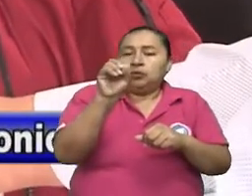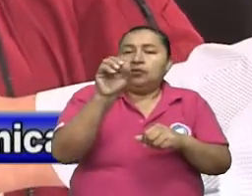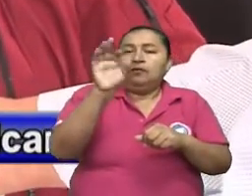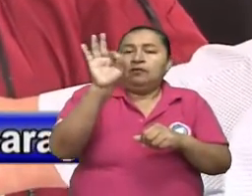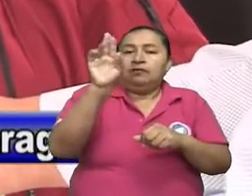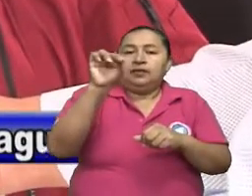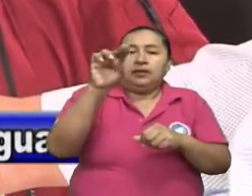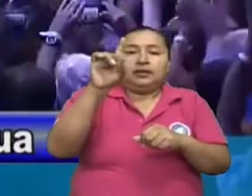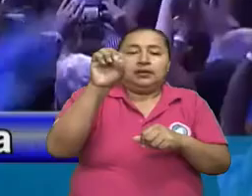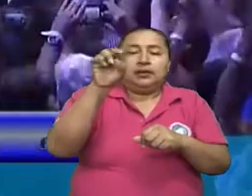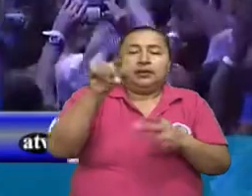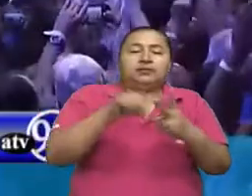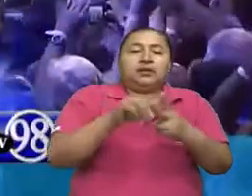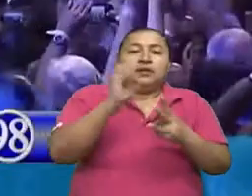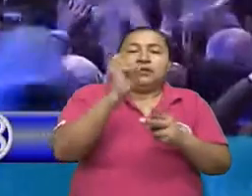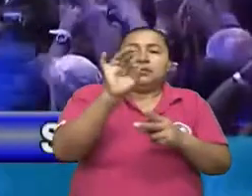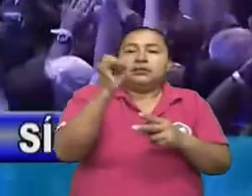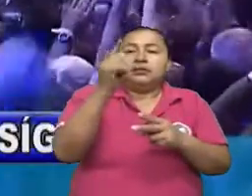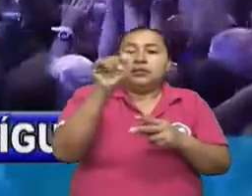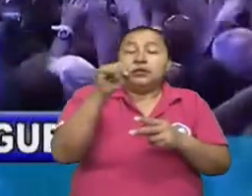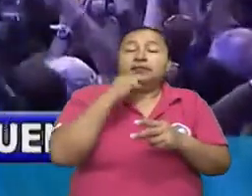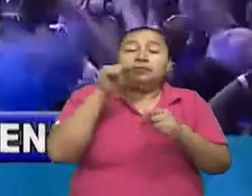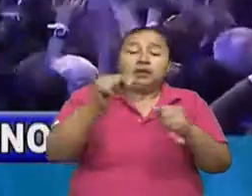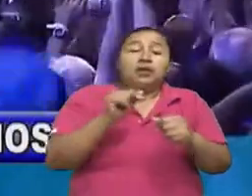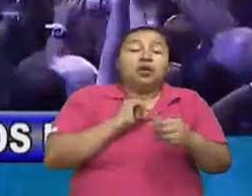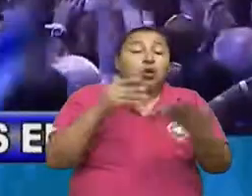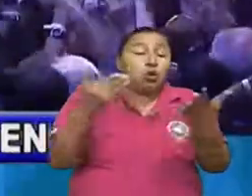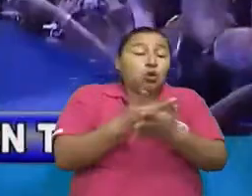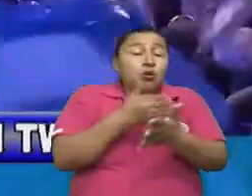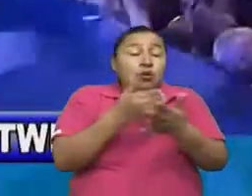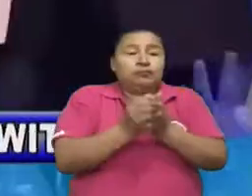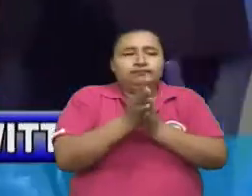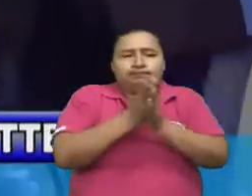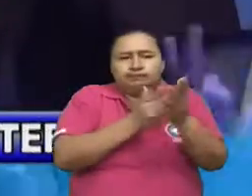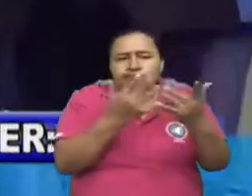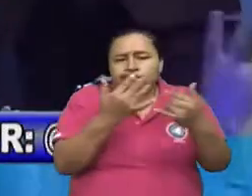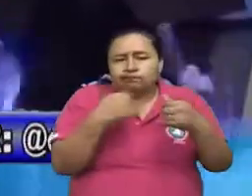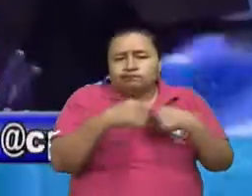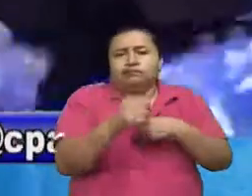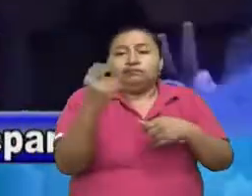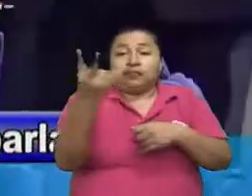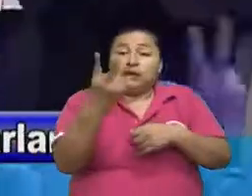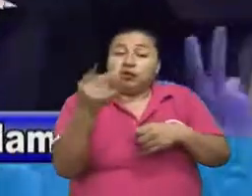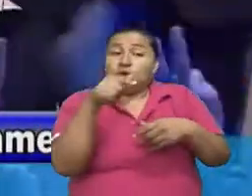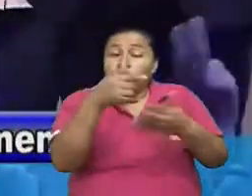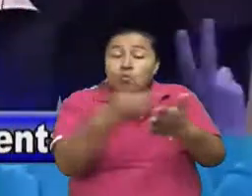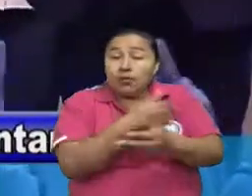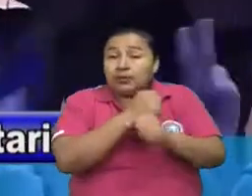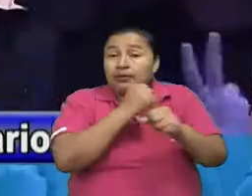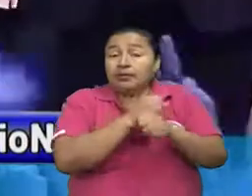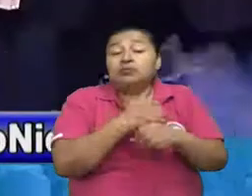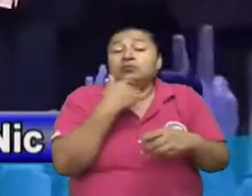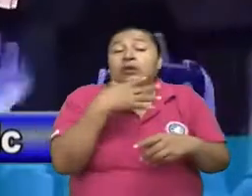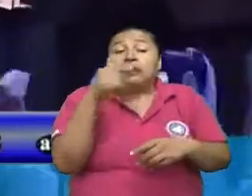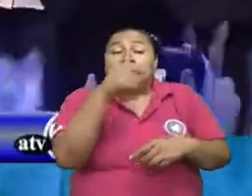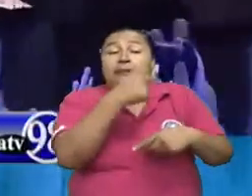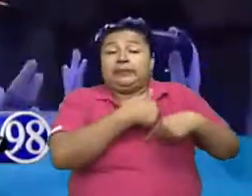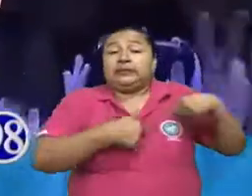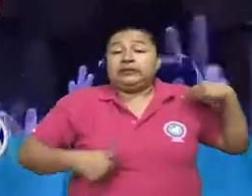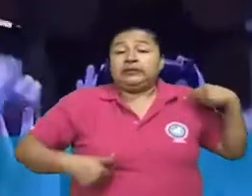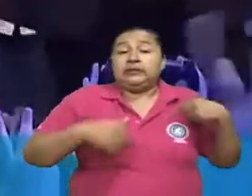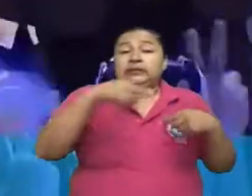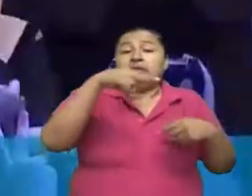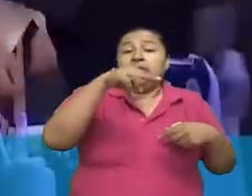Cristina Kirchner. Los retos para la nueva fórmula presidencial no son menores, ya que el presidente neoliberal Mauricio